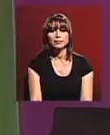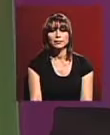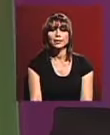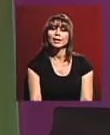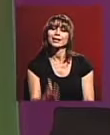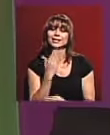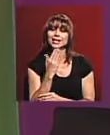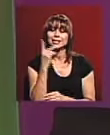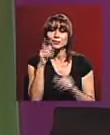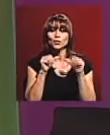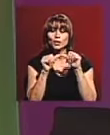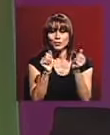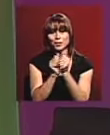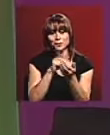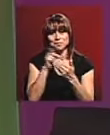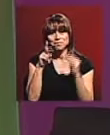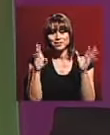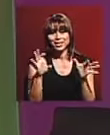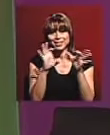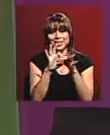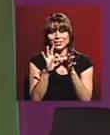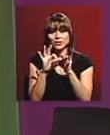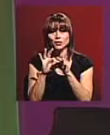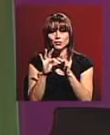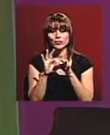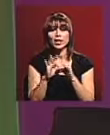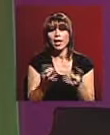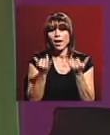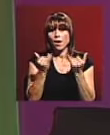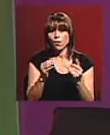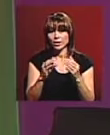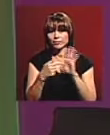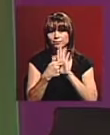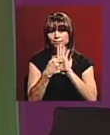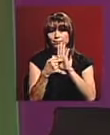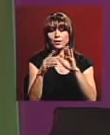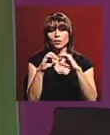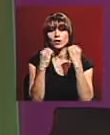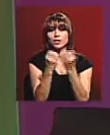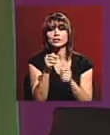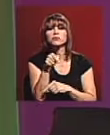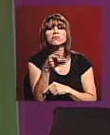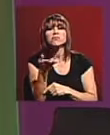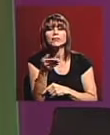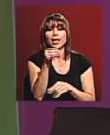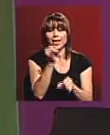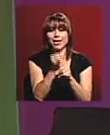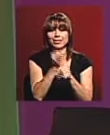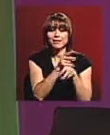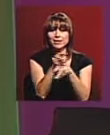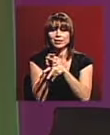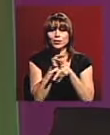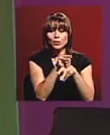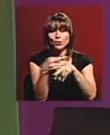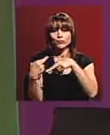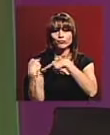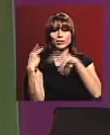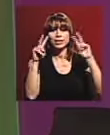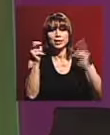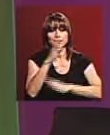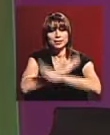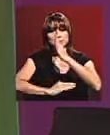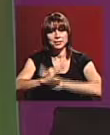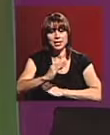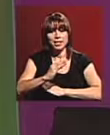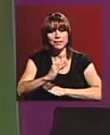Gracias por continuar con Nexus la organización que le voy a presentar a continuación es el ente rector encargado de la temática de discapacidad